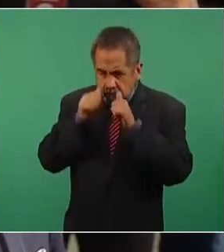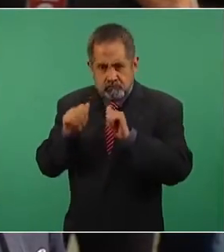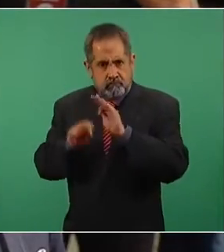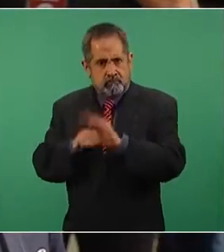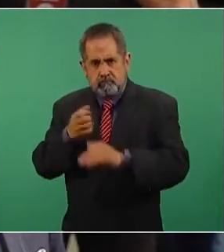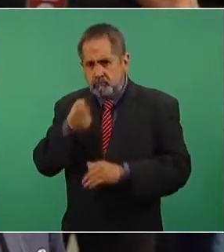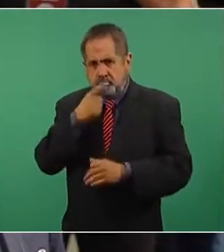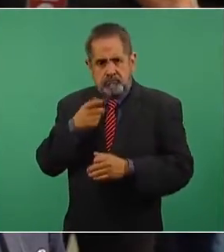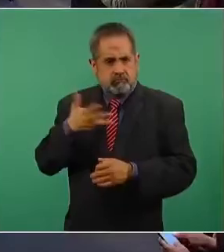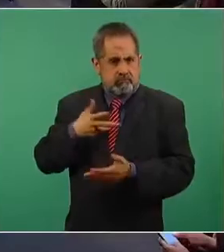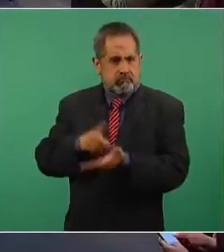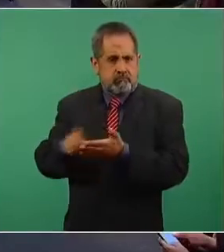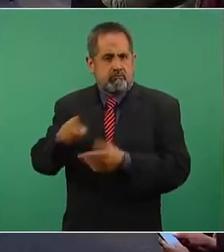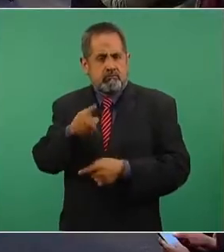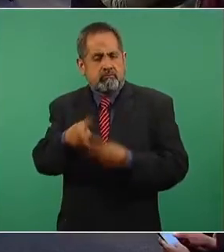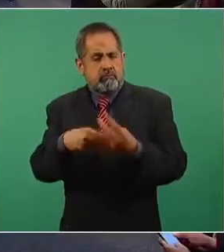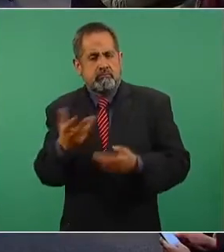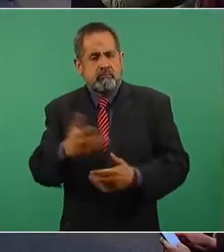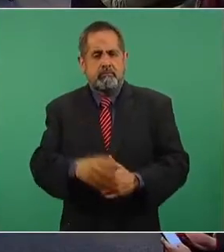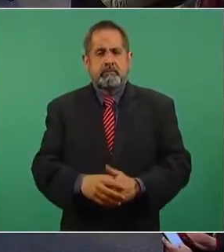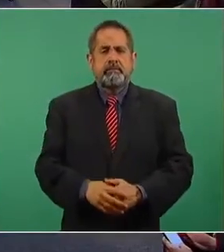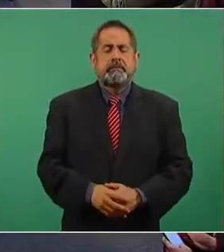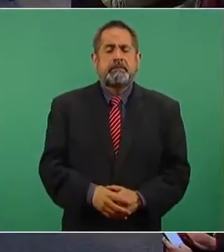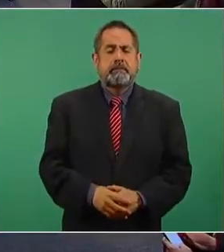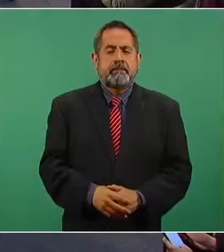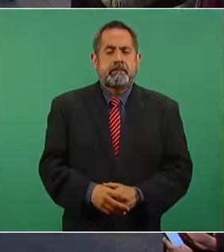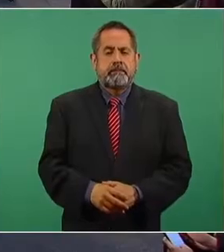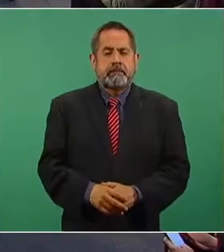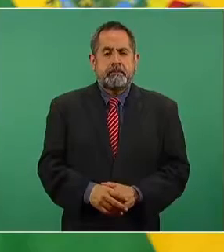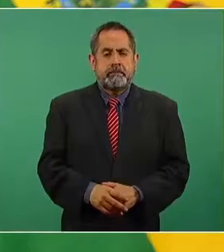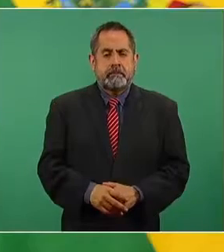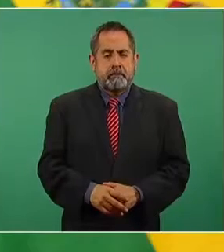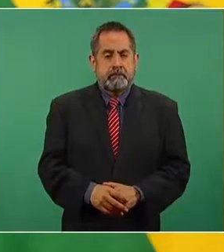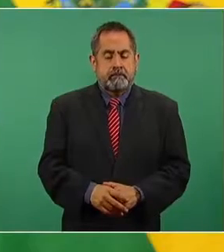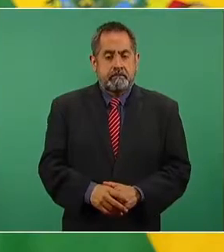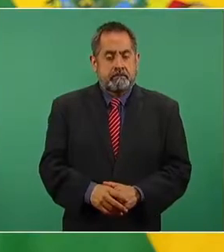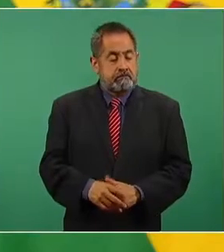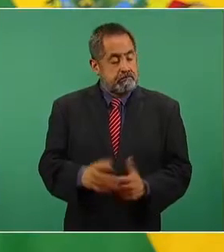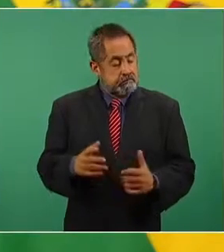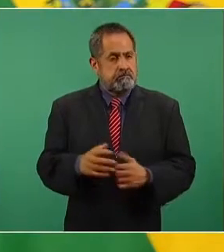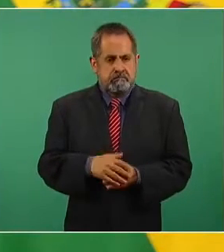es su derecho? Gracias. Pues vamos a atenderlos